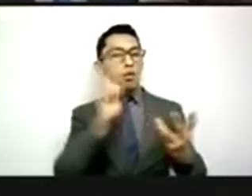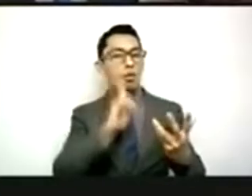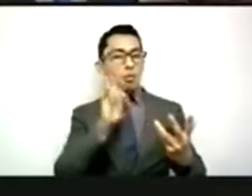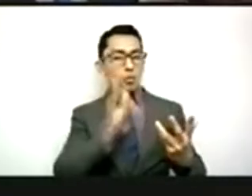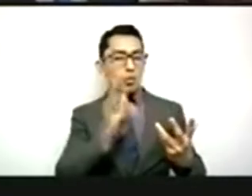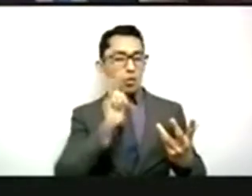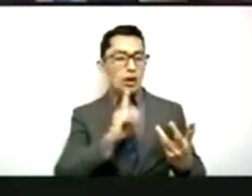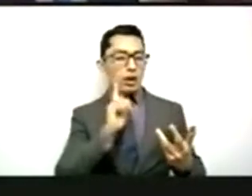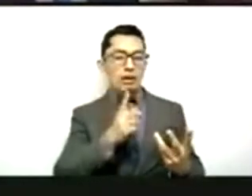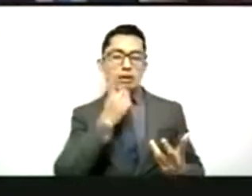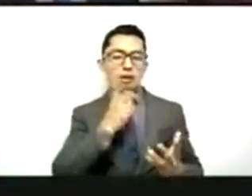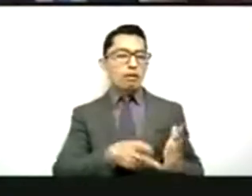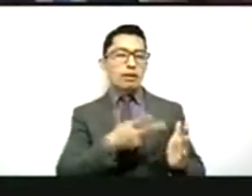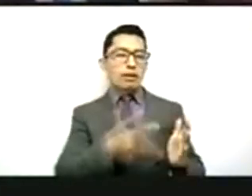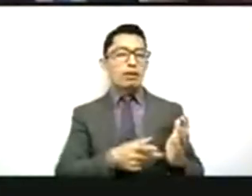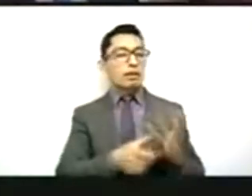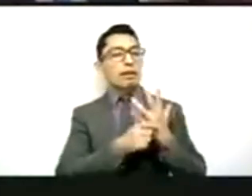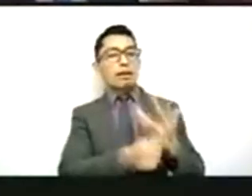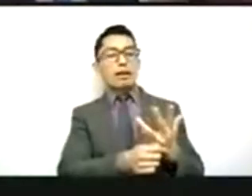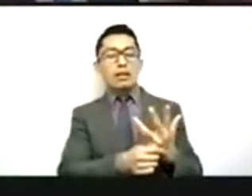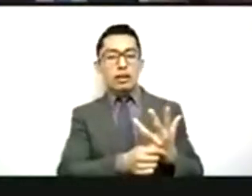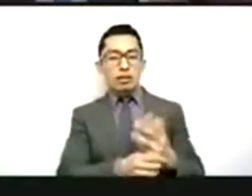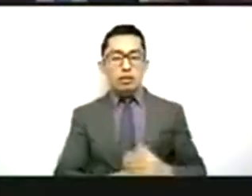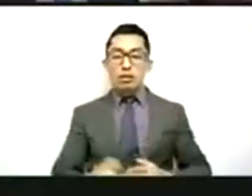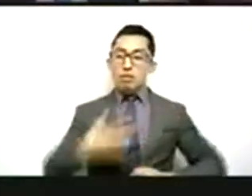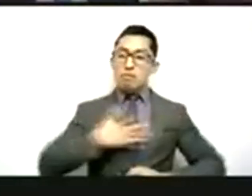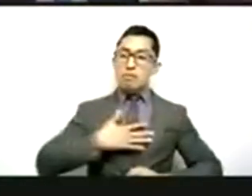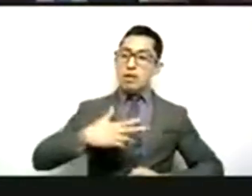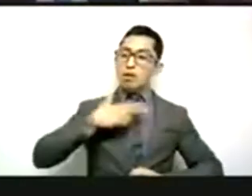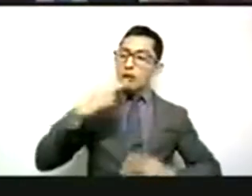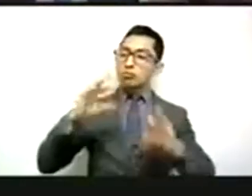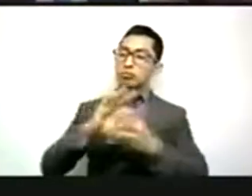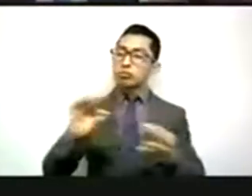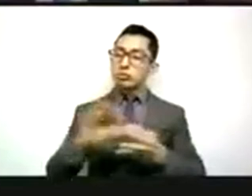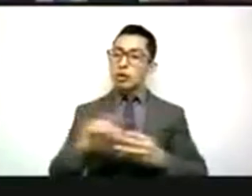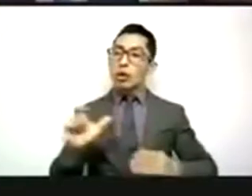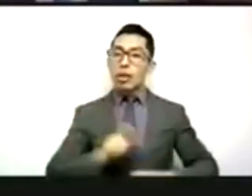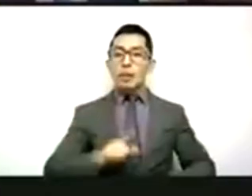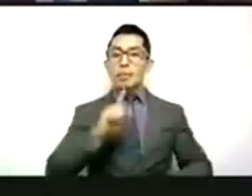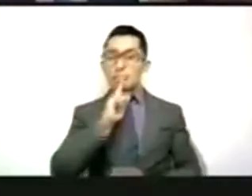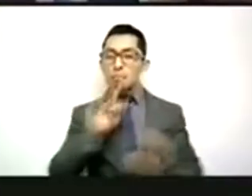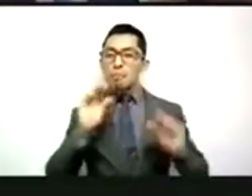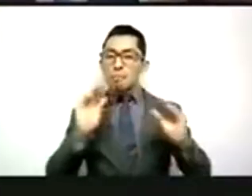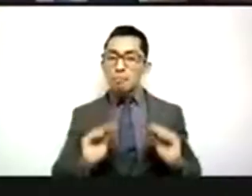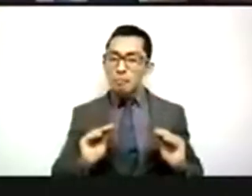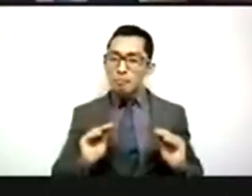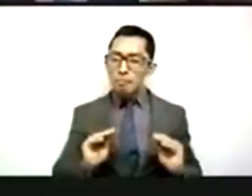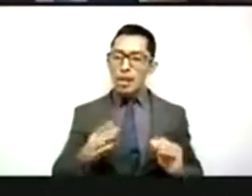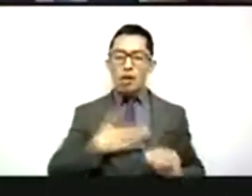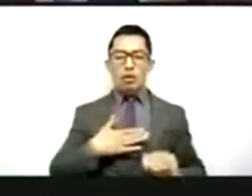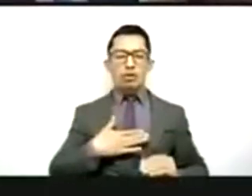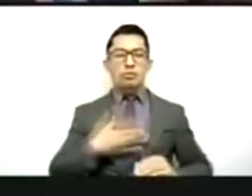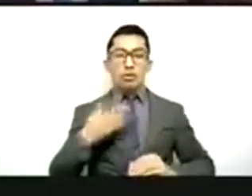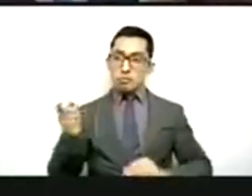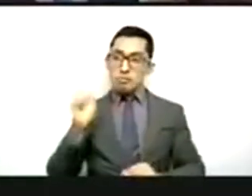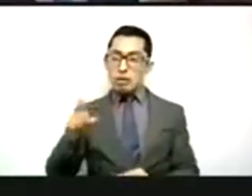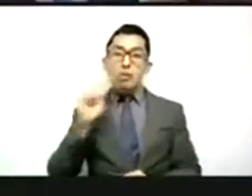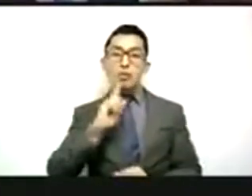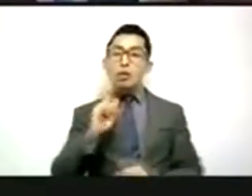muchas, nos damos cuenta de nuestra voz cuando somos silenciadas. Efectivamente, y hoy ustedes dos